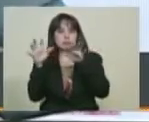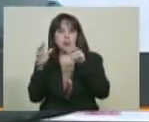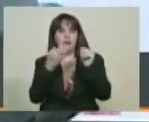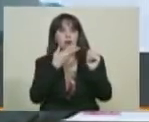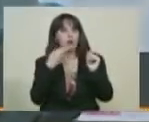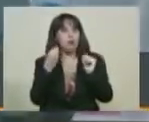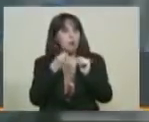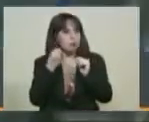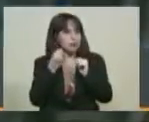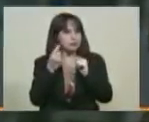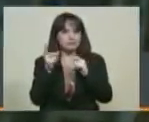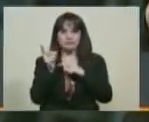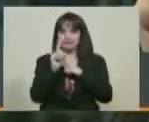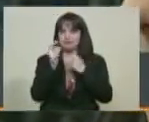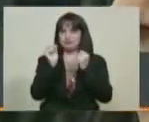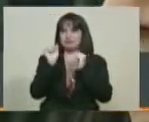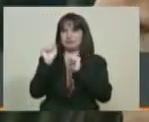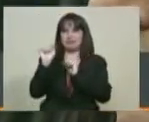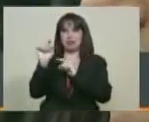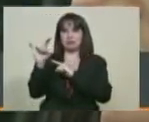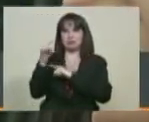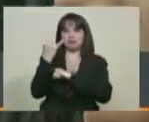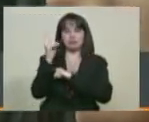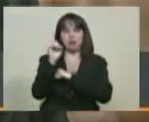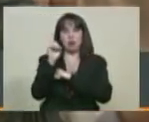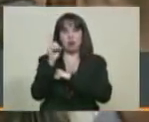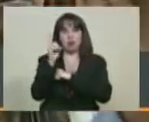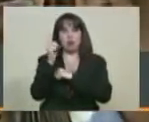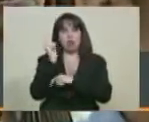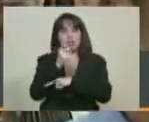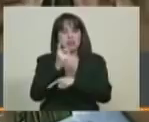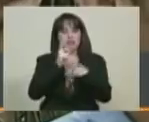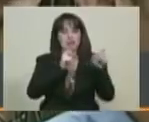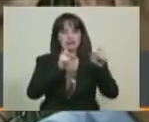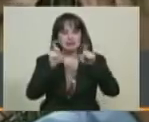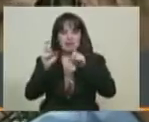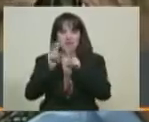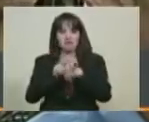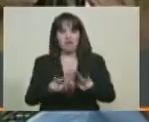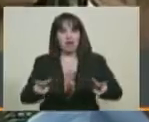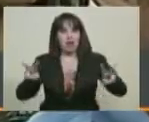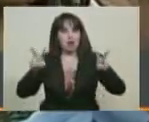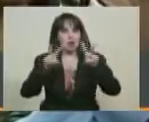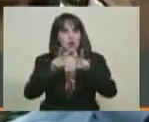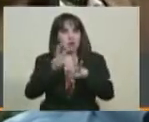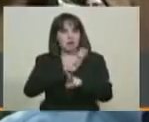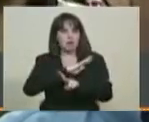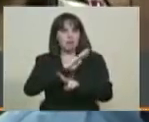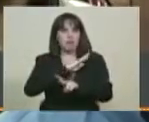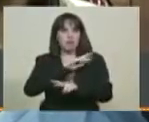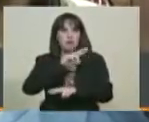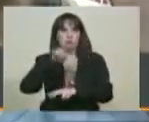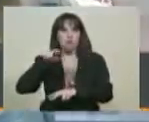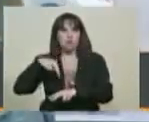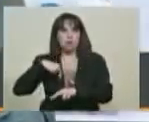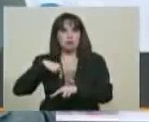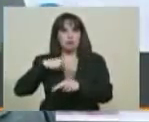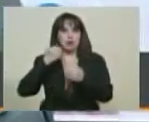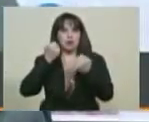Tenemos que sembrar los valores de rebeldía, nuestra rebeldía. Nuestra rebeldía.